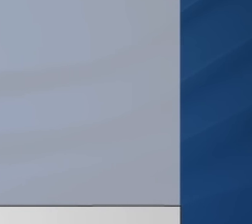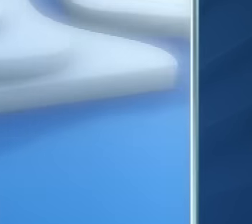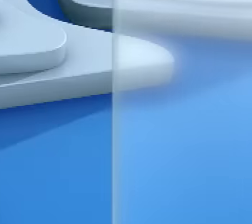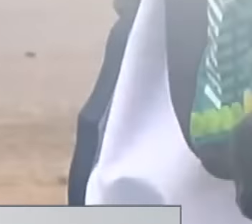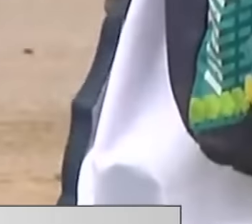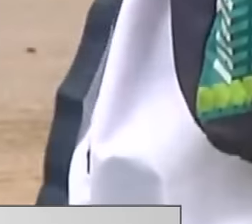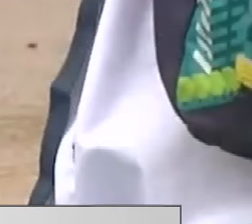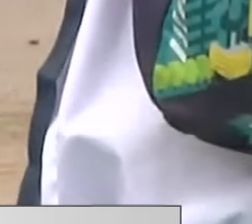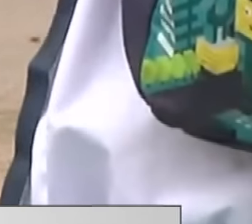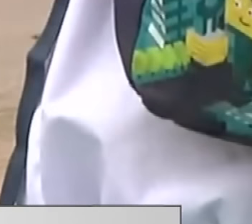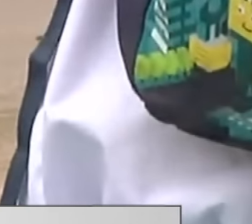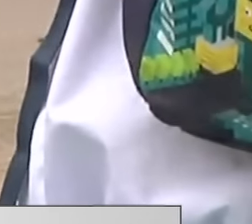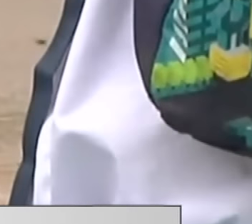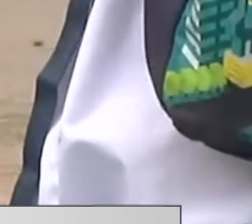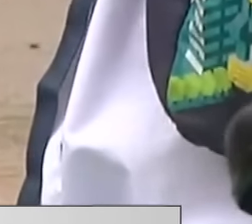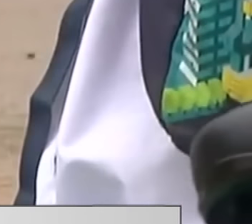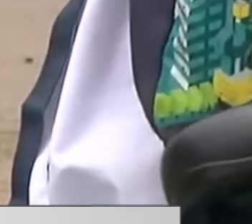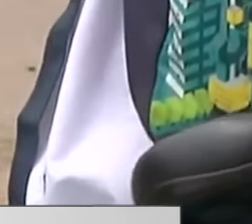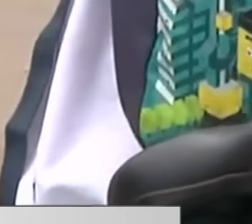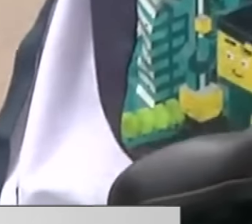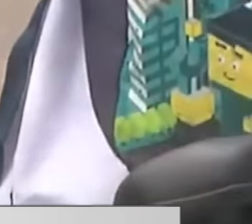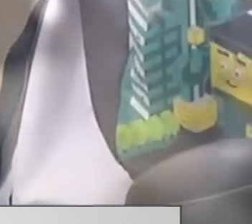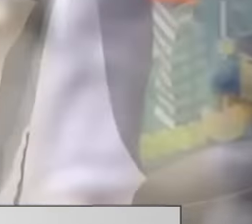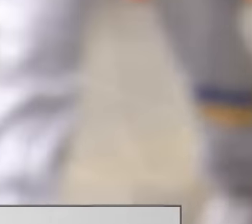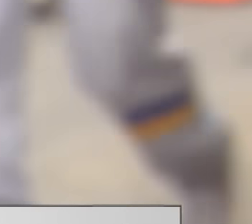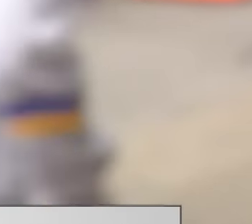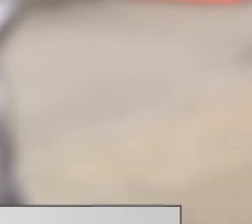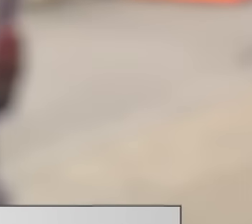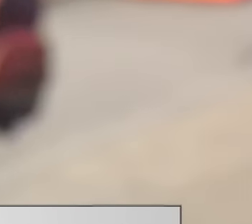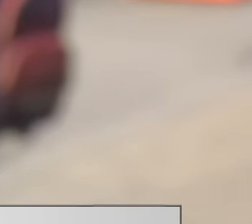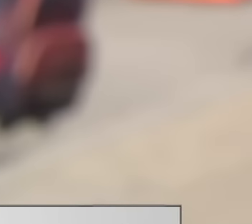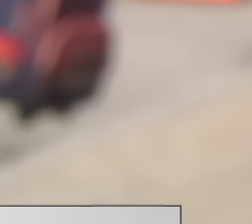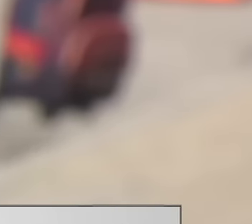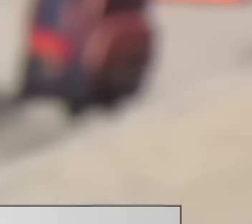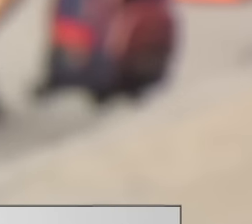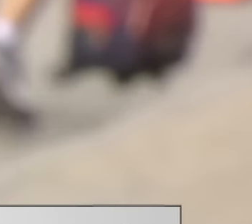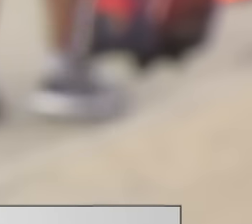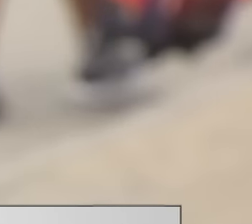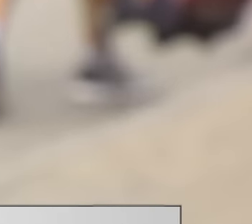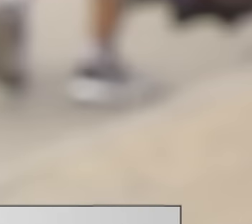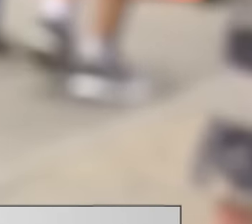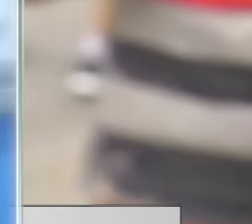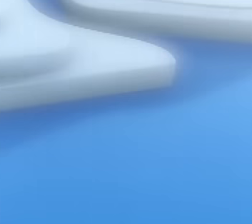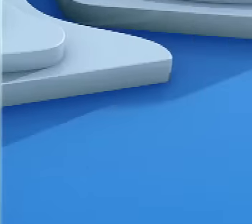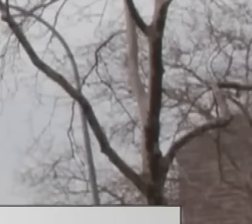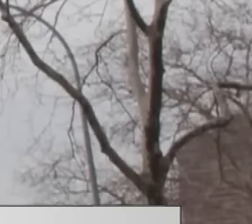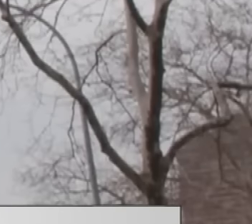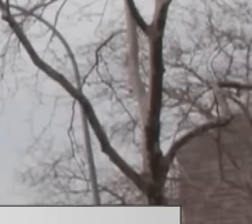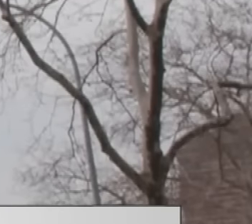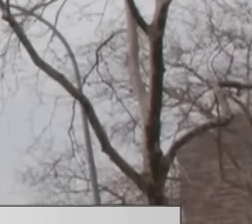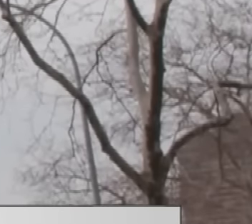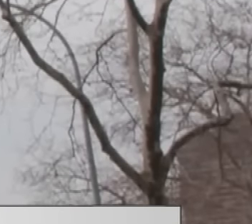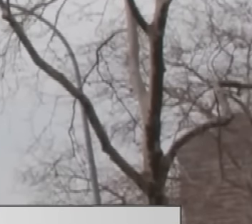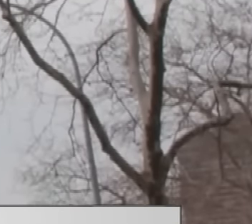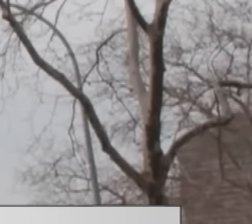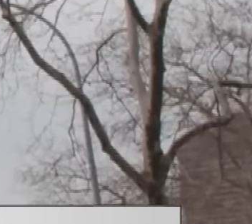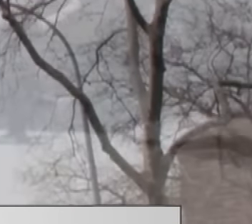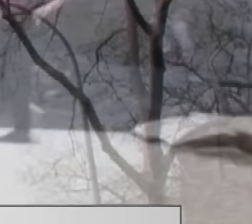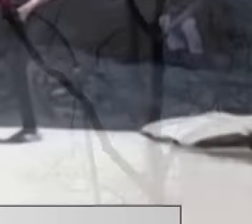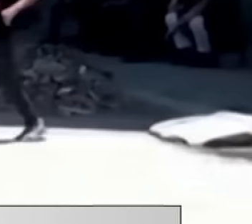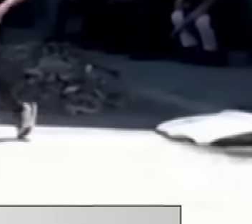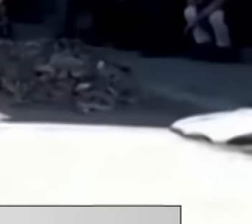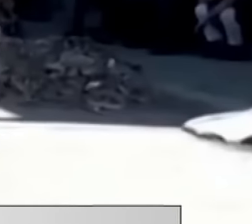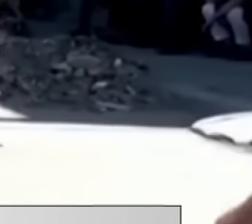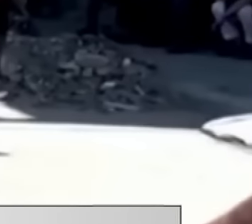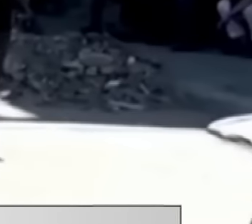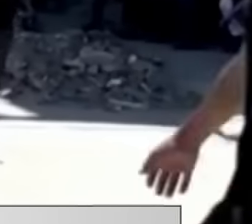esclavizado. Alerta por altos niveles de desnutrición y deserción escolar en Medellín. La ONU declara que Gaza